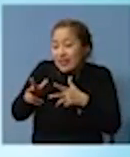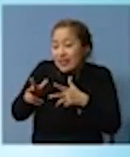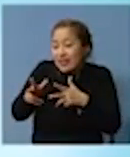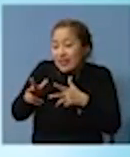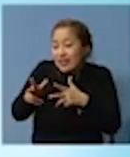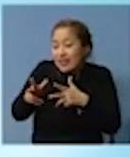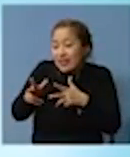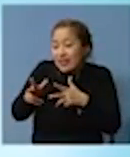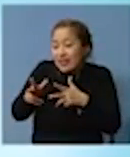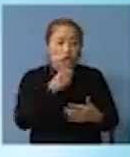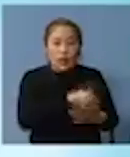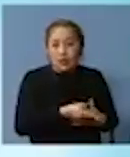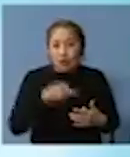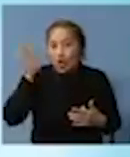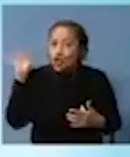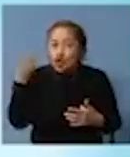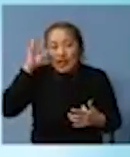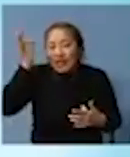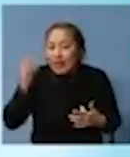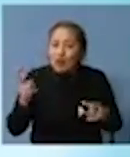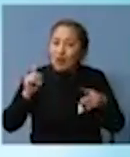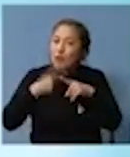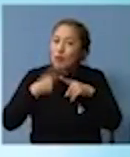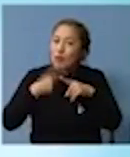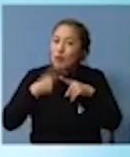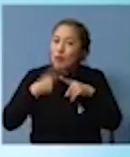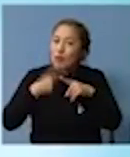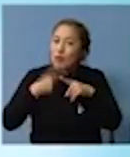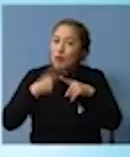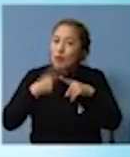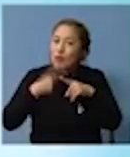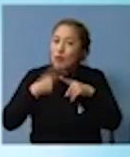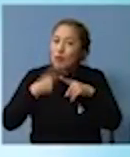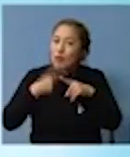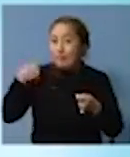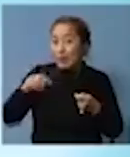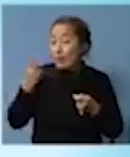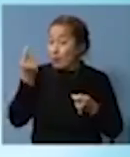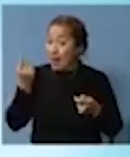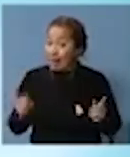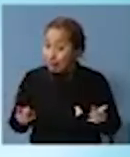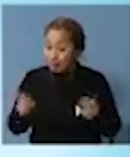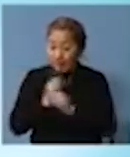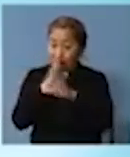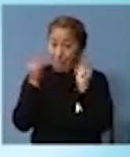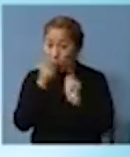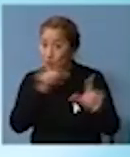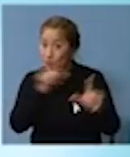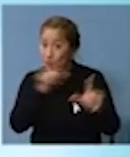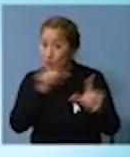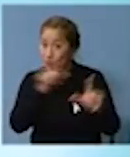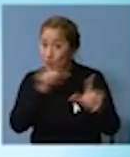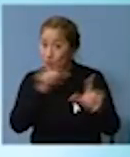tal cosa, quiero tal otra. Todos sabemos que en la política se negocian cosas. Ahora, que se negocian cosas por plata así tan claro como dame